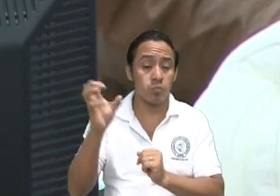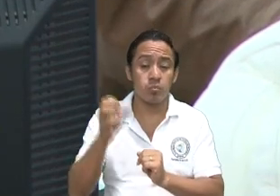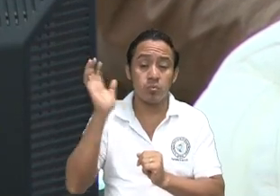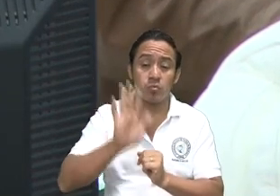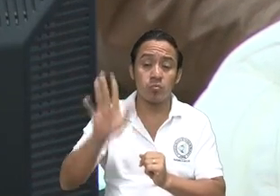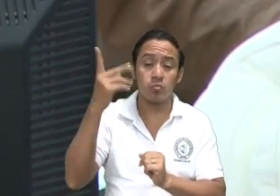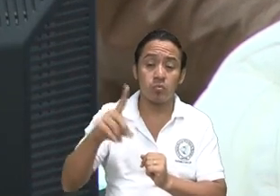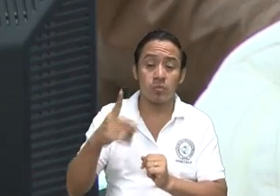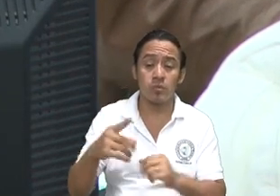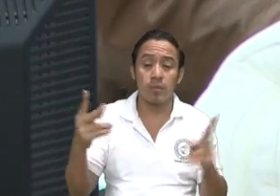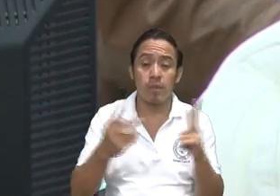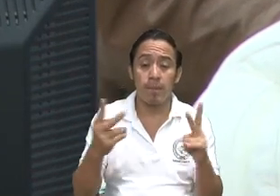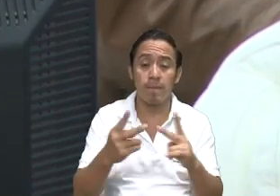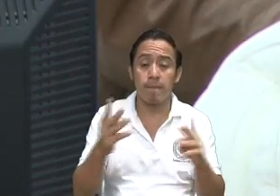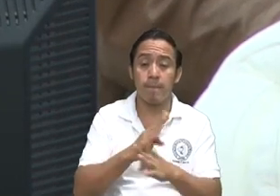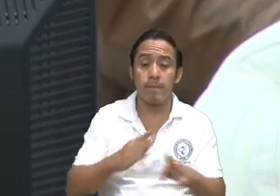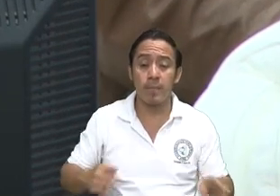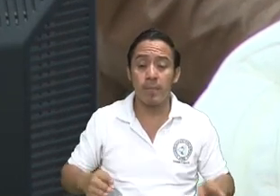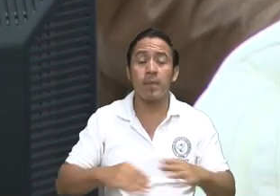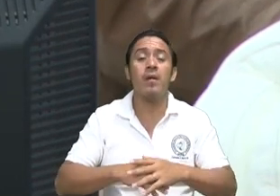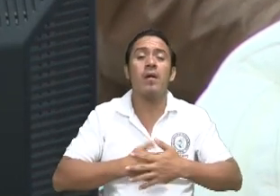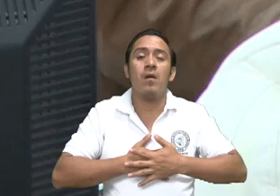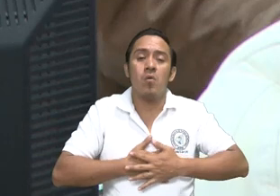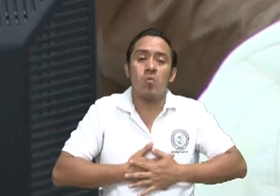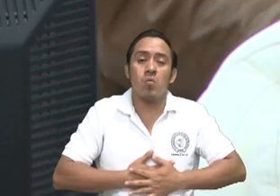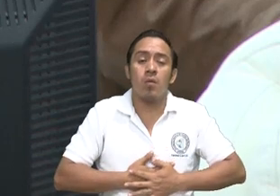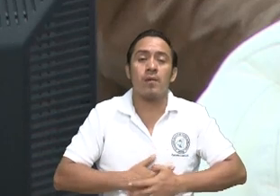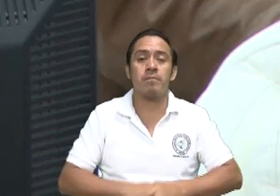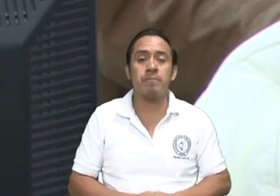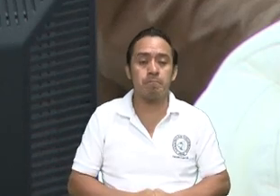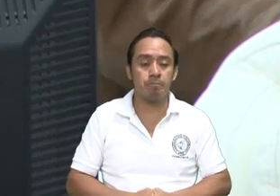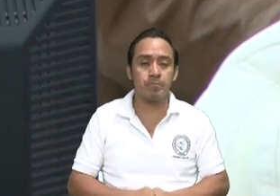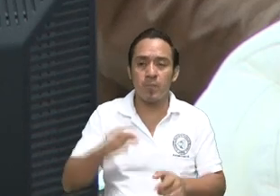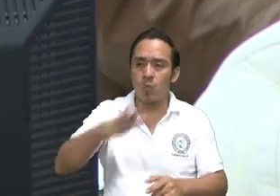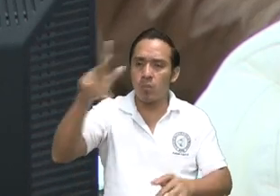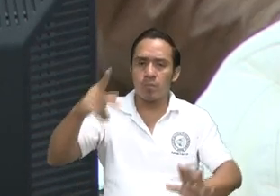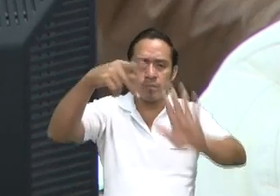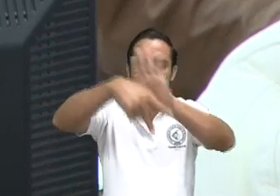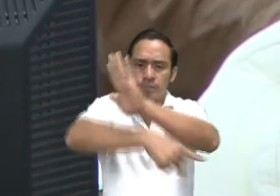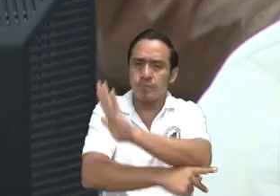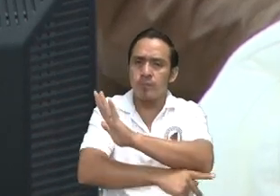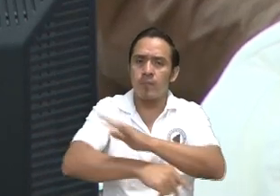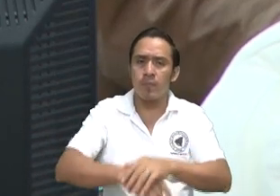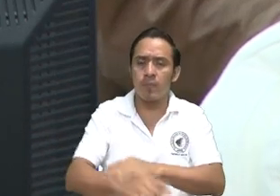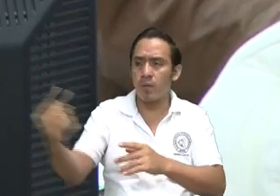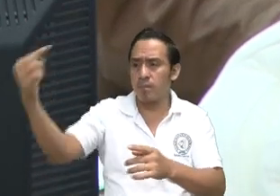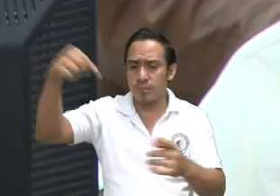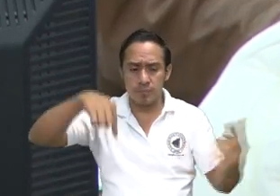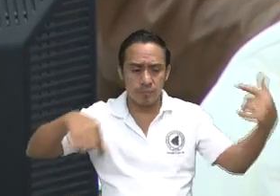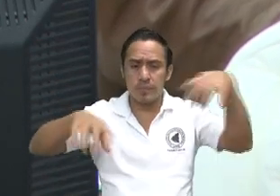sus derechos a vivir en paz y tranquilidad. Agentes extranjeros,